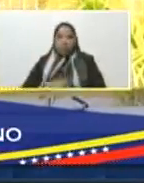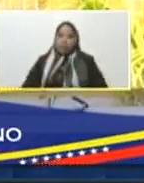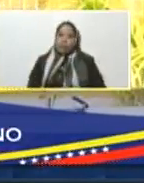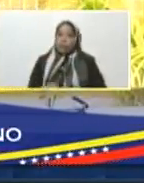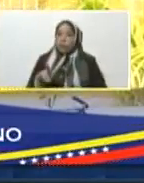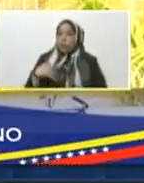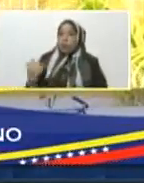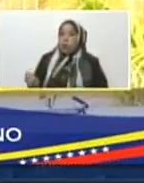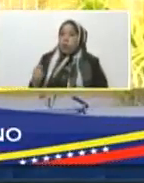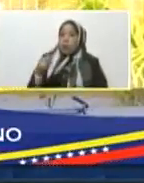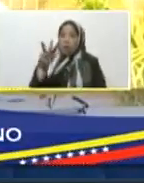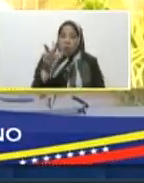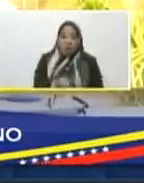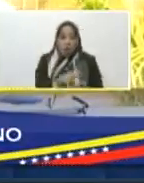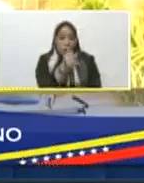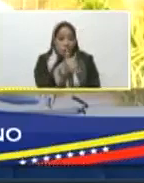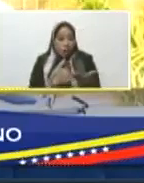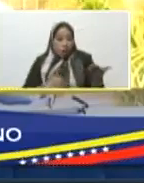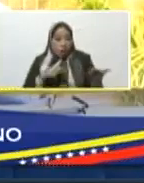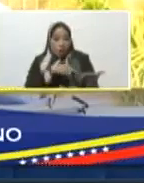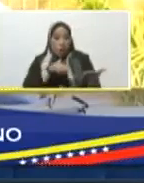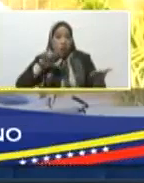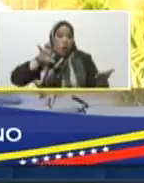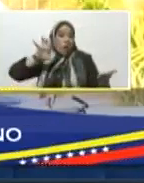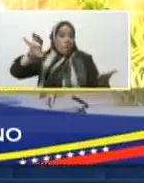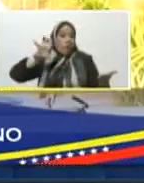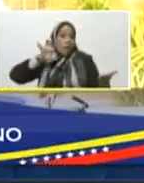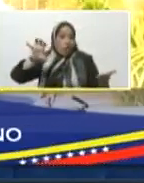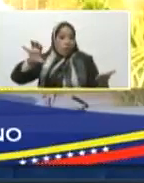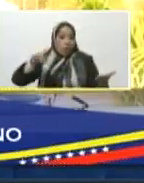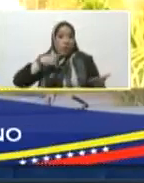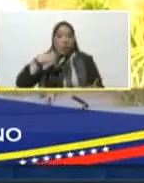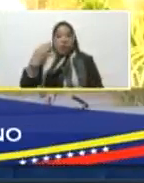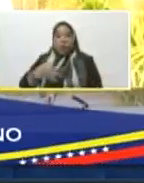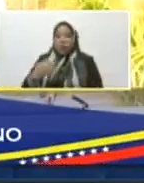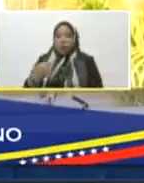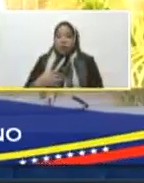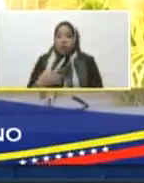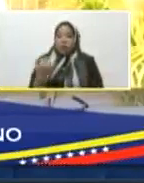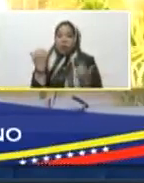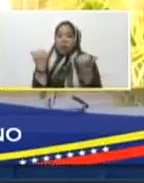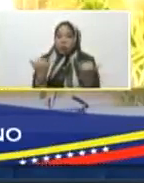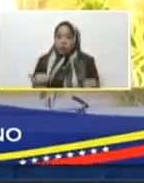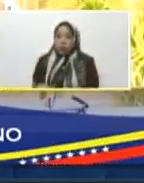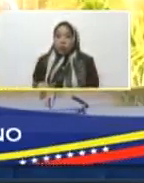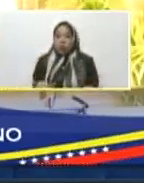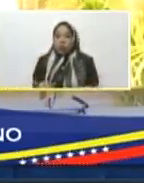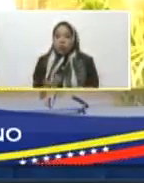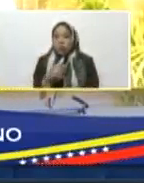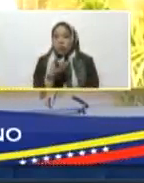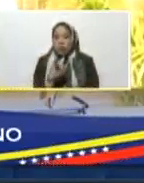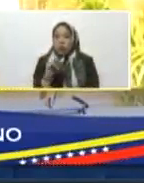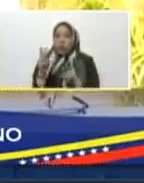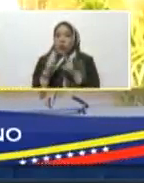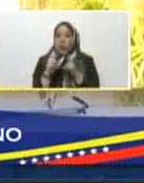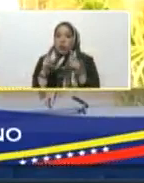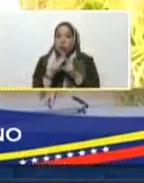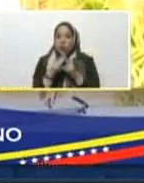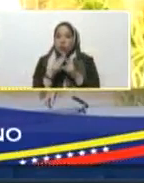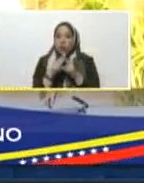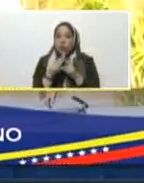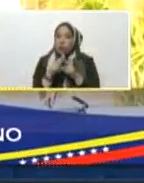inscribirse como 1x10 en el sistema patria, ¿verdad? Ya hay un 1x10 que todos conocen, el